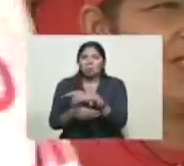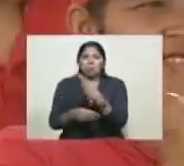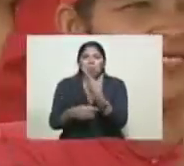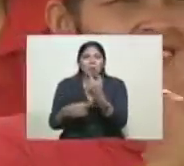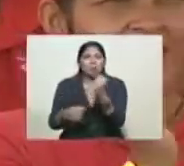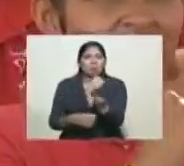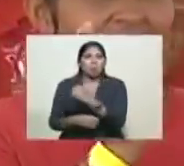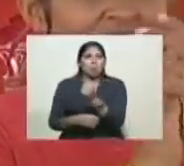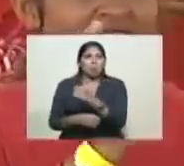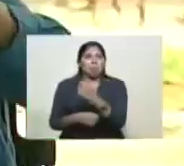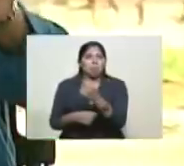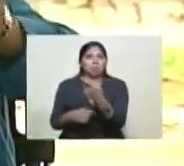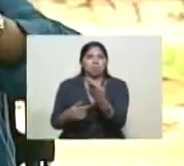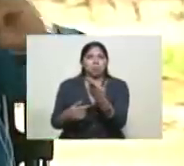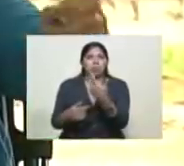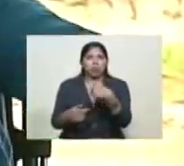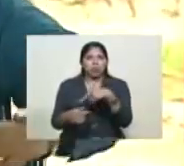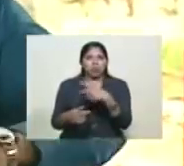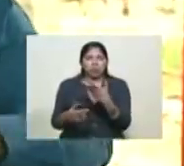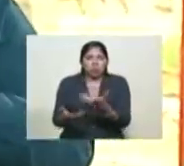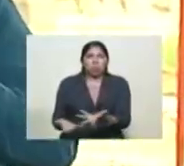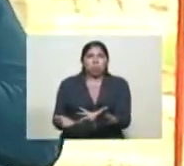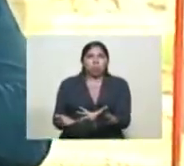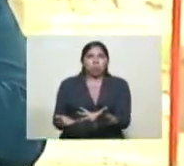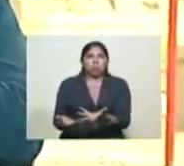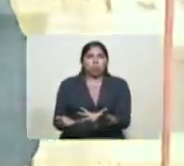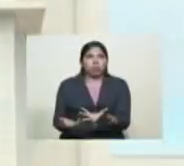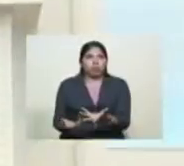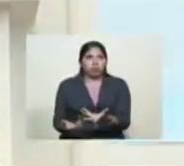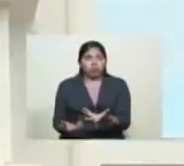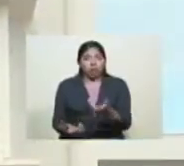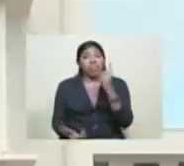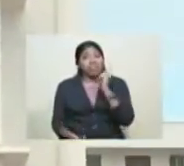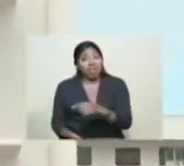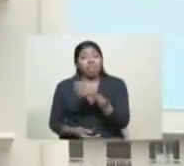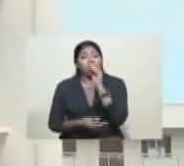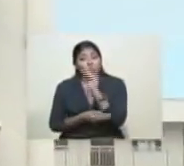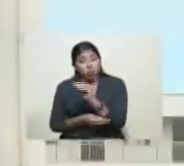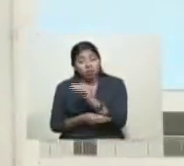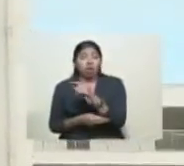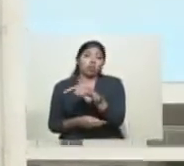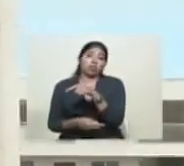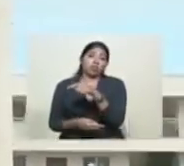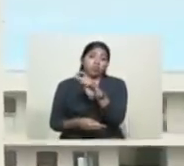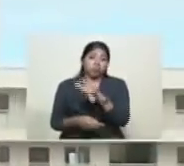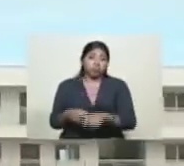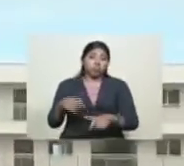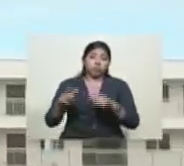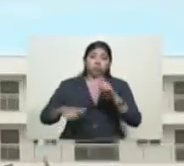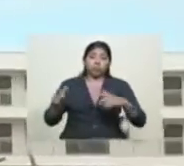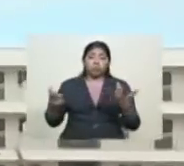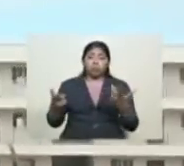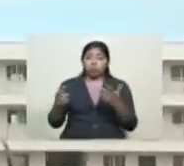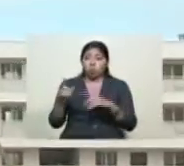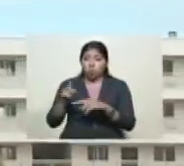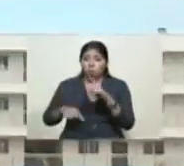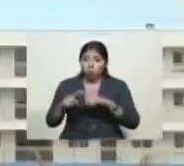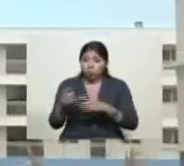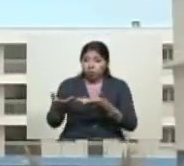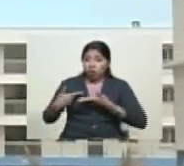pedirse que nosotros no nos vamos a quedar a pedir nunca. Hay que apreciar y cuidar lo que tenemos. Estamos en una tremenda lucha,